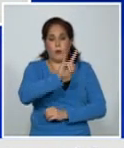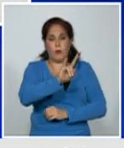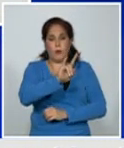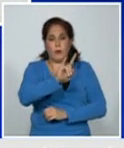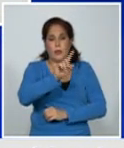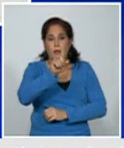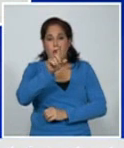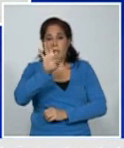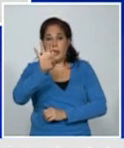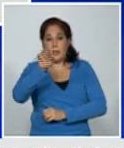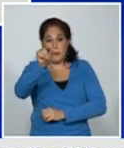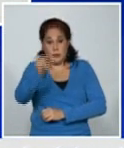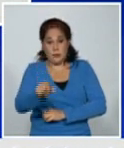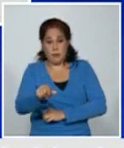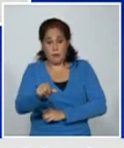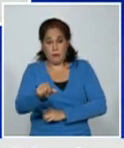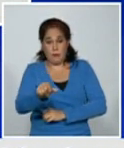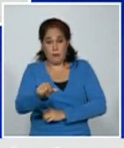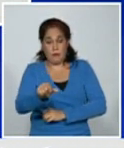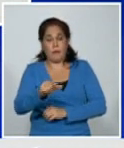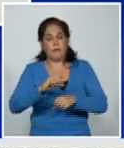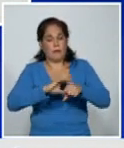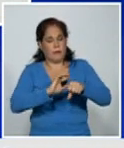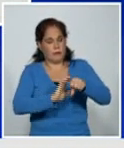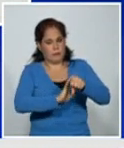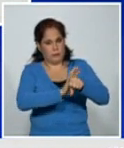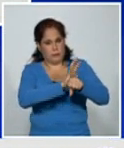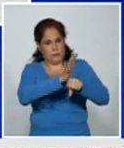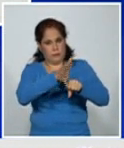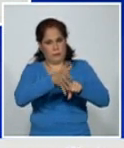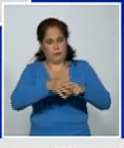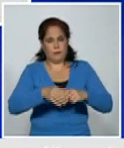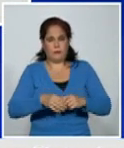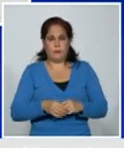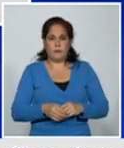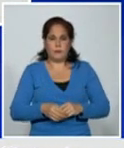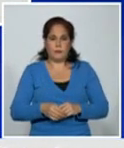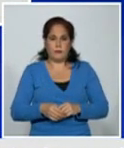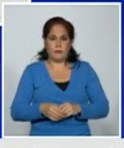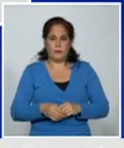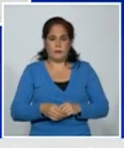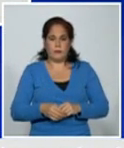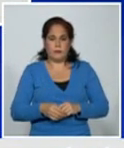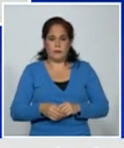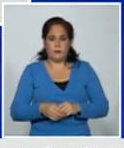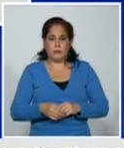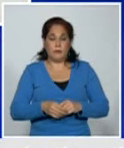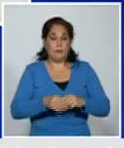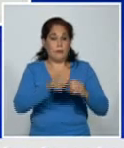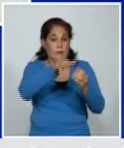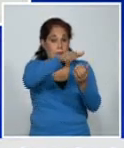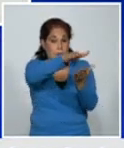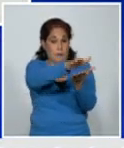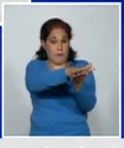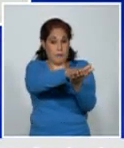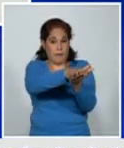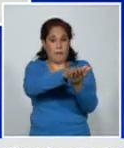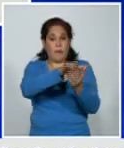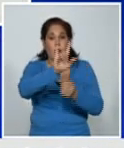21.913 personas con COVID-19 y estamos hablando de un acumulado de